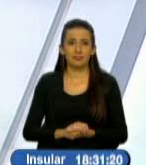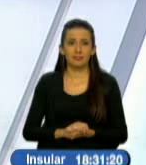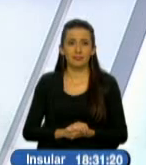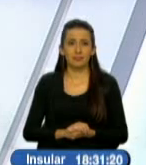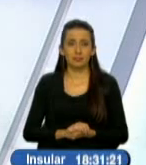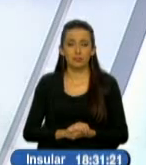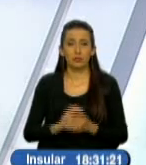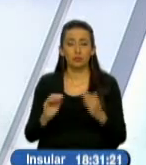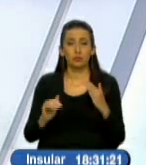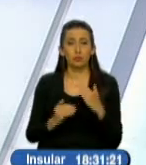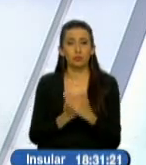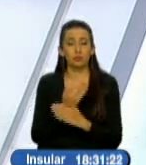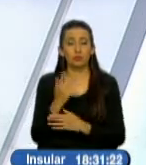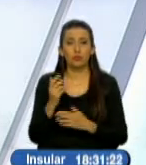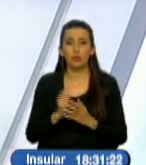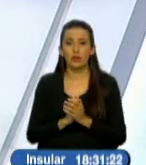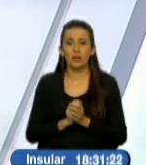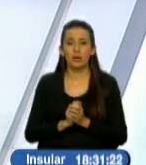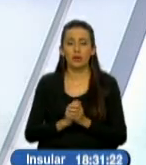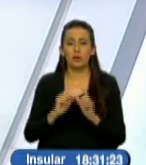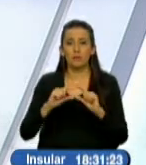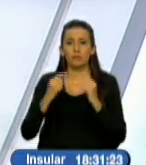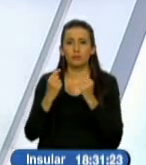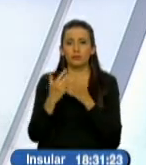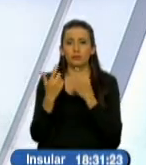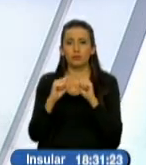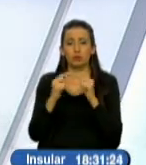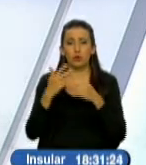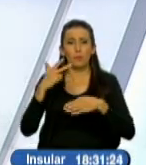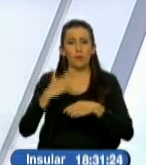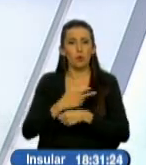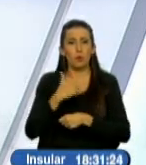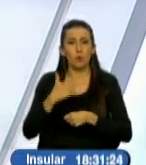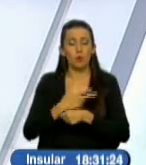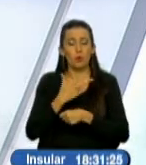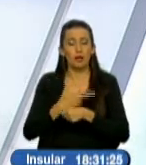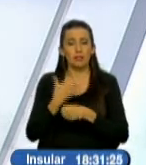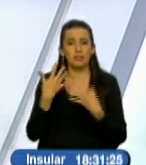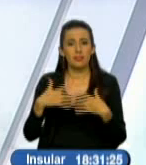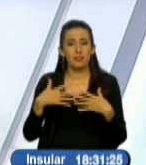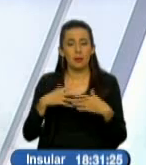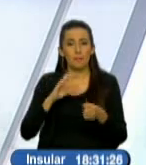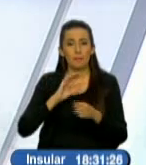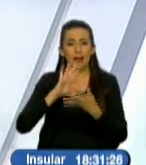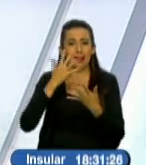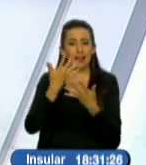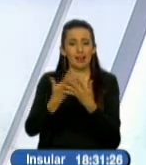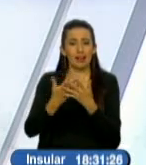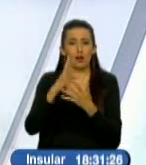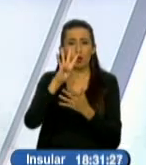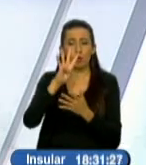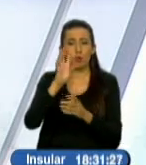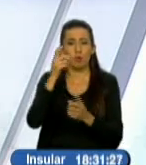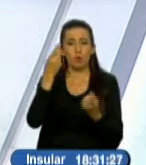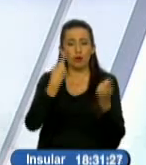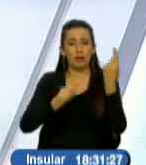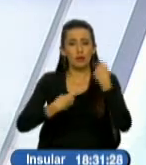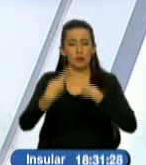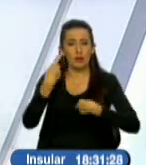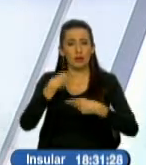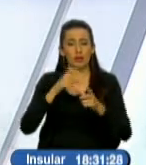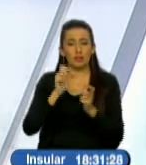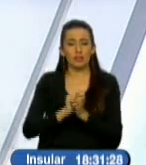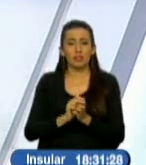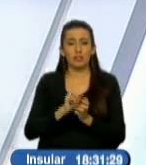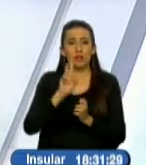Y un nuevo motín en un centro de rehabilitación en Guatemala deja 4 heridos. Además, 97 desaparecidos